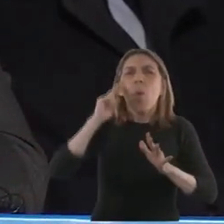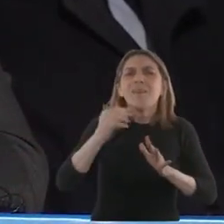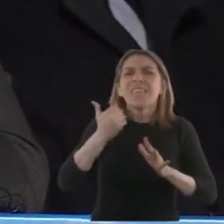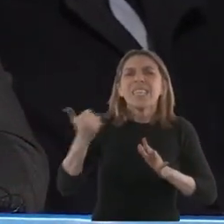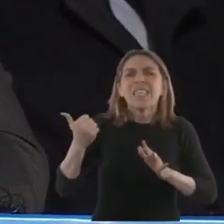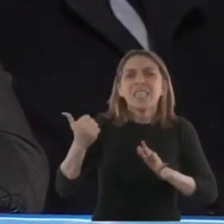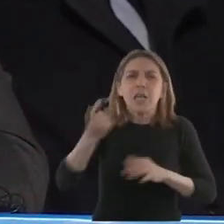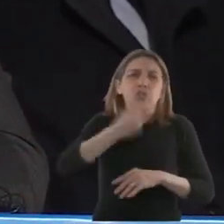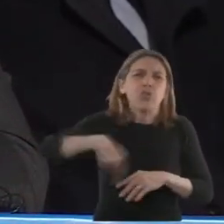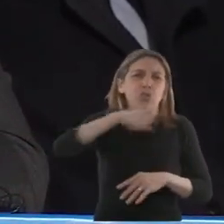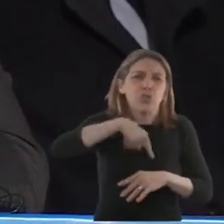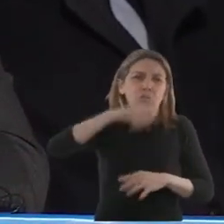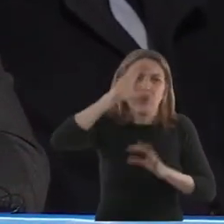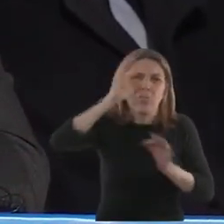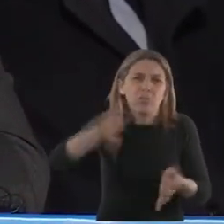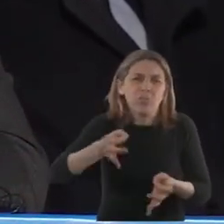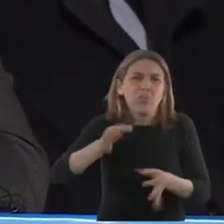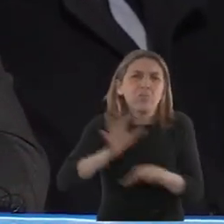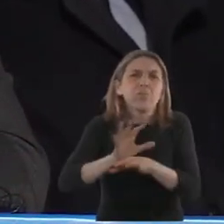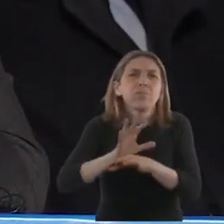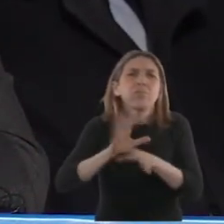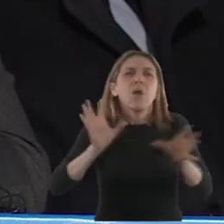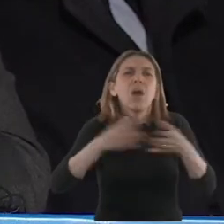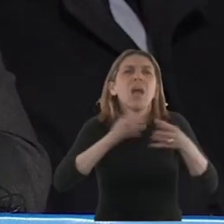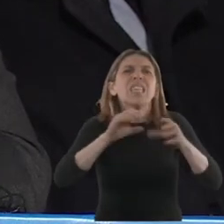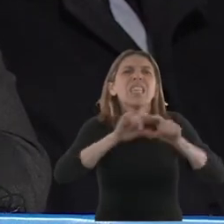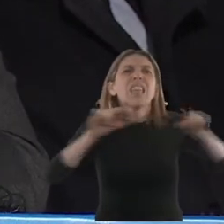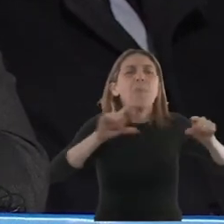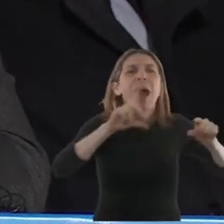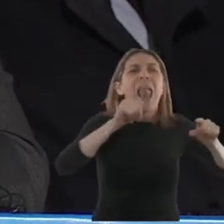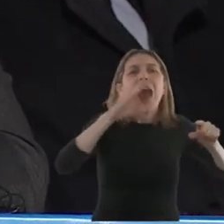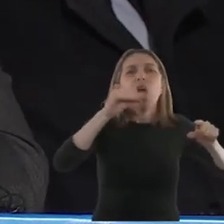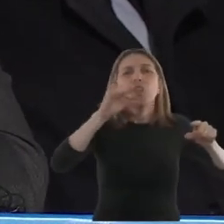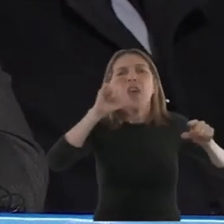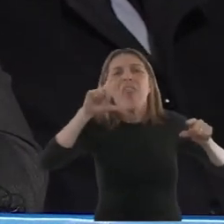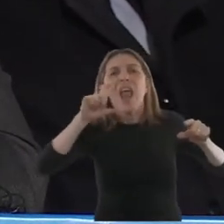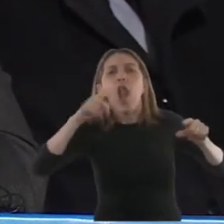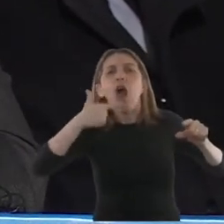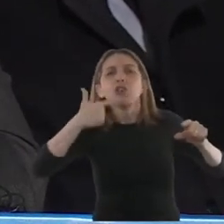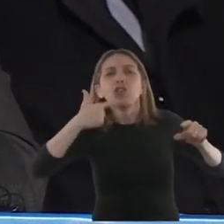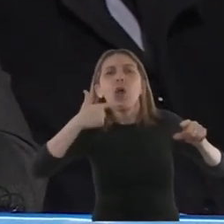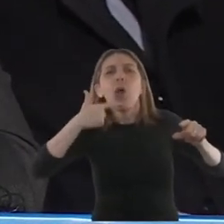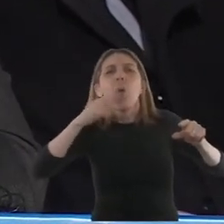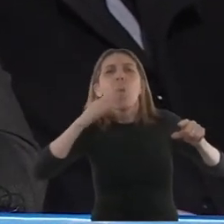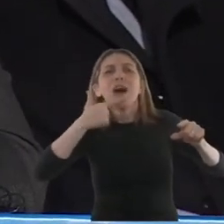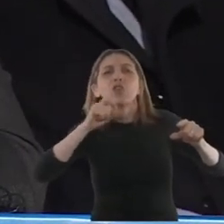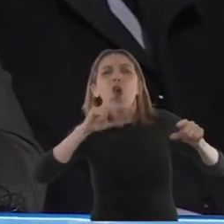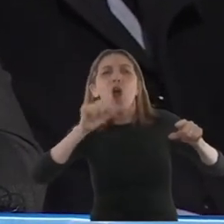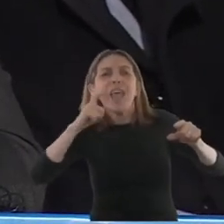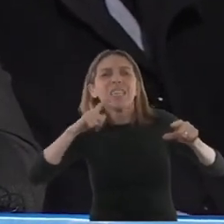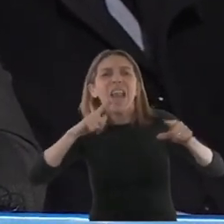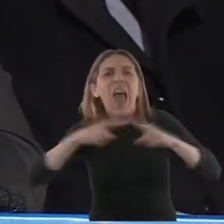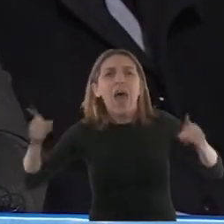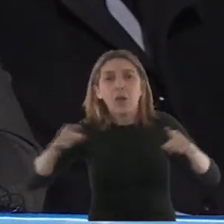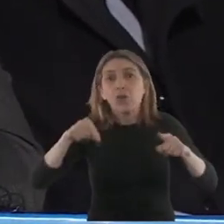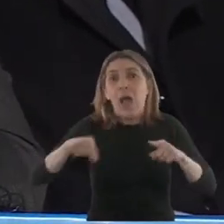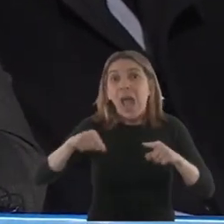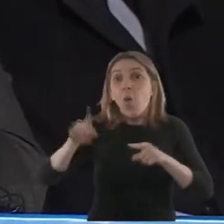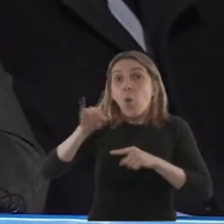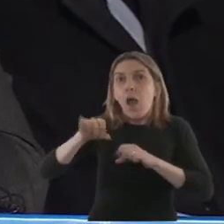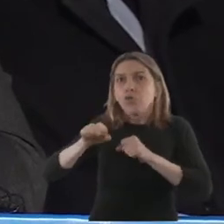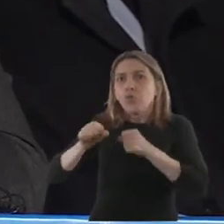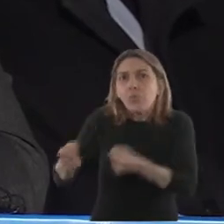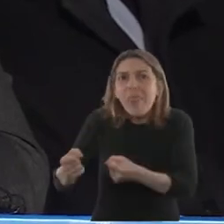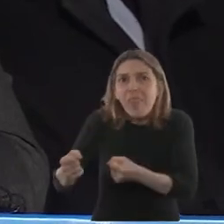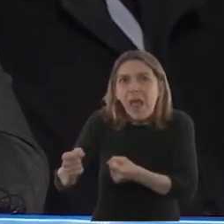conocidos, la noche de los bastones largos, en donde se suprime la autonomía universitaria, se